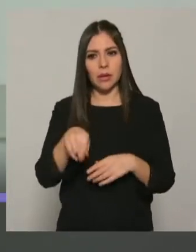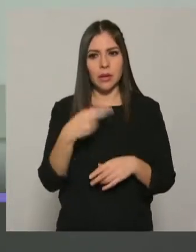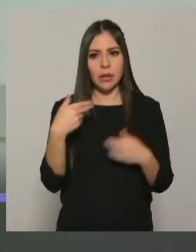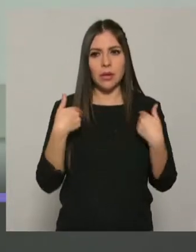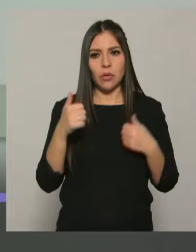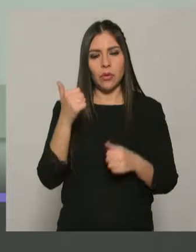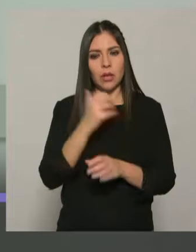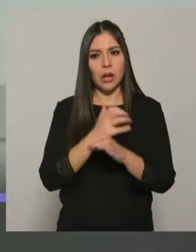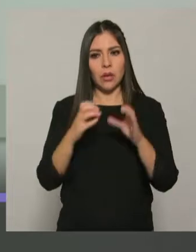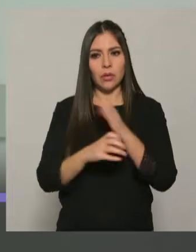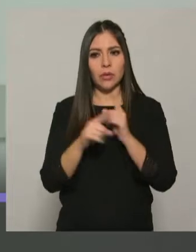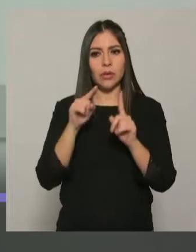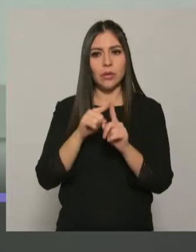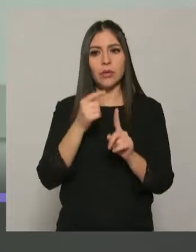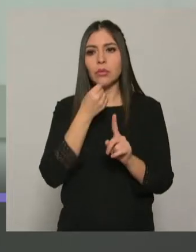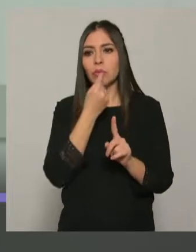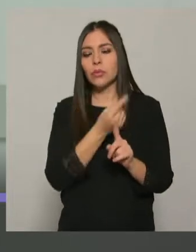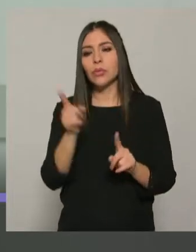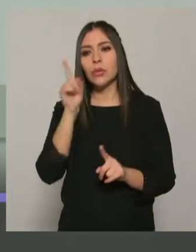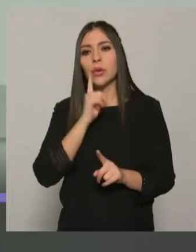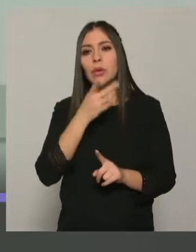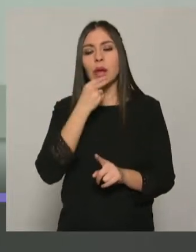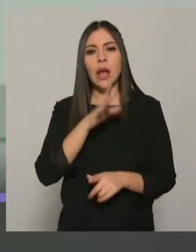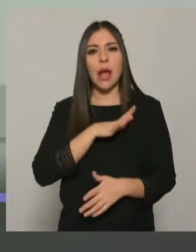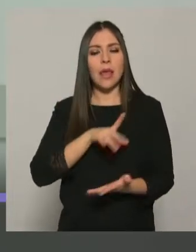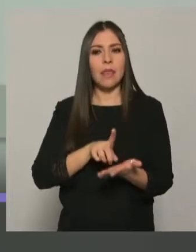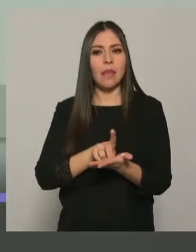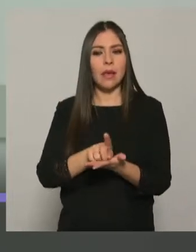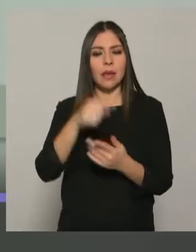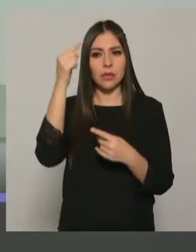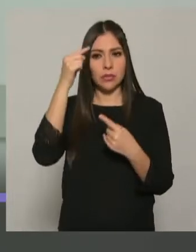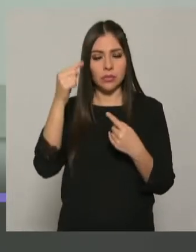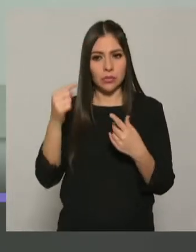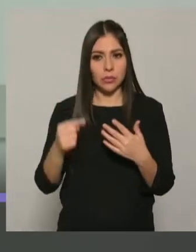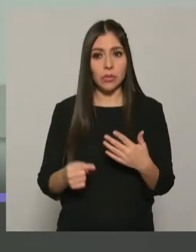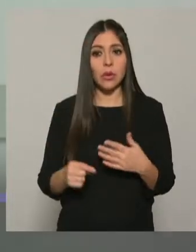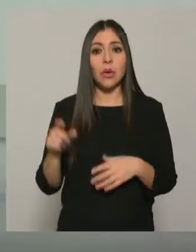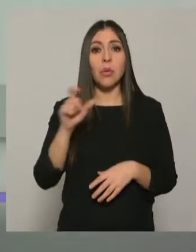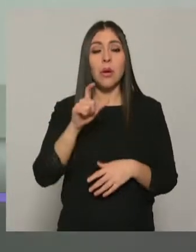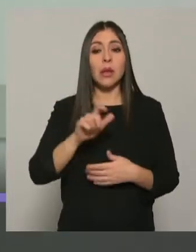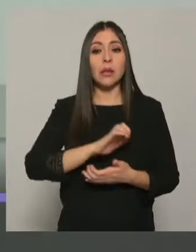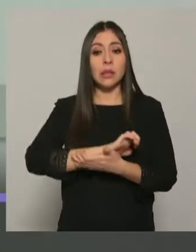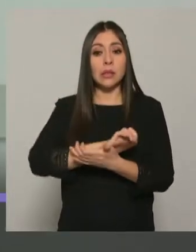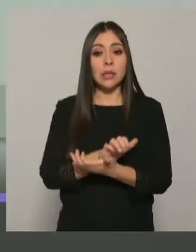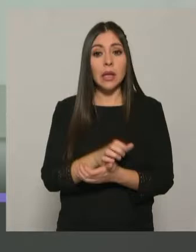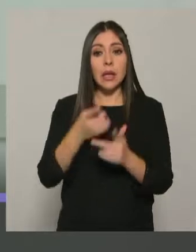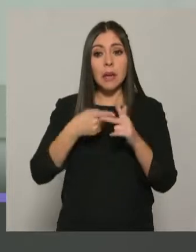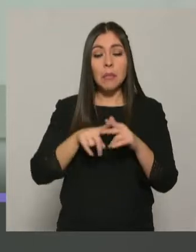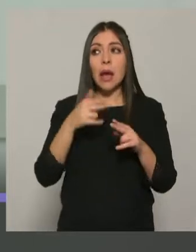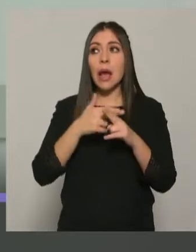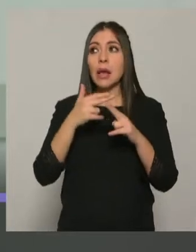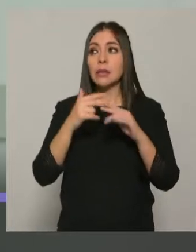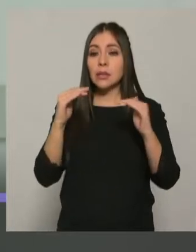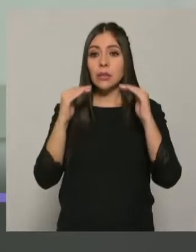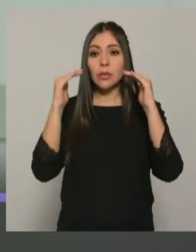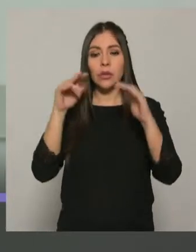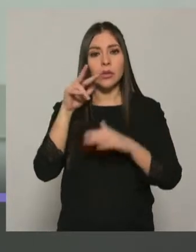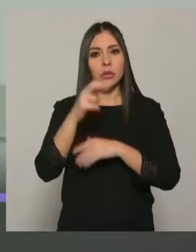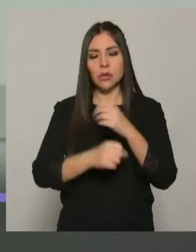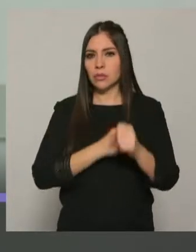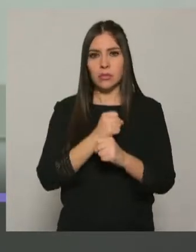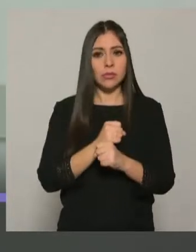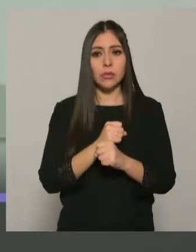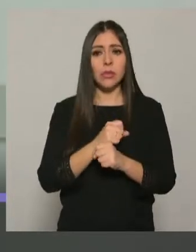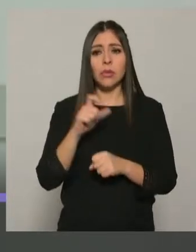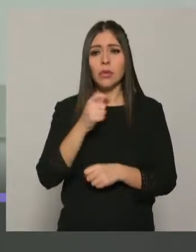derechos también. Y la discriminación no comienza cuando se llega a la mayoría de edad. La violencia más fuerte que enfrentan las niñas y los